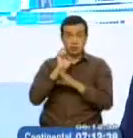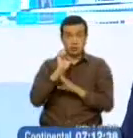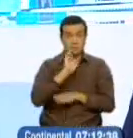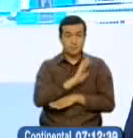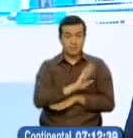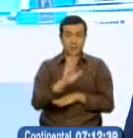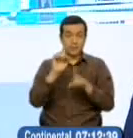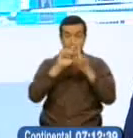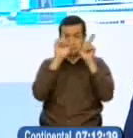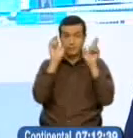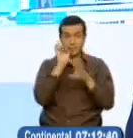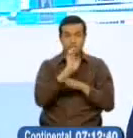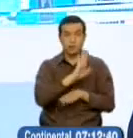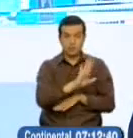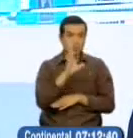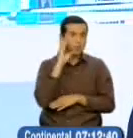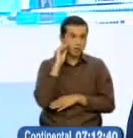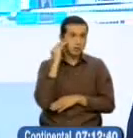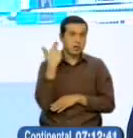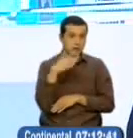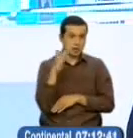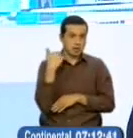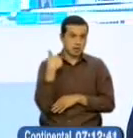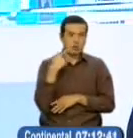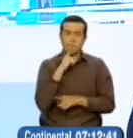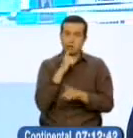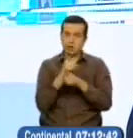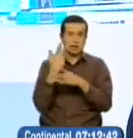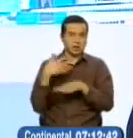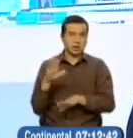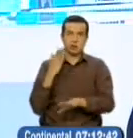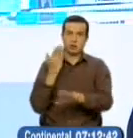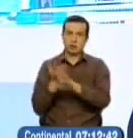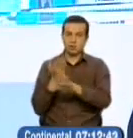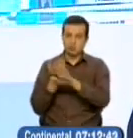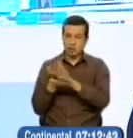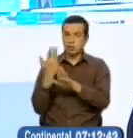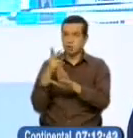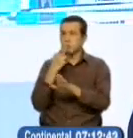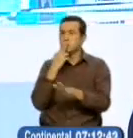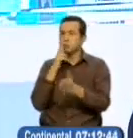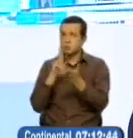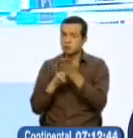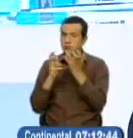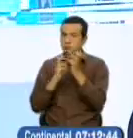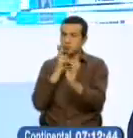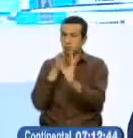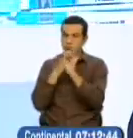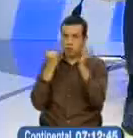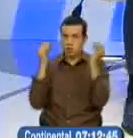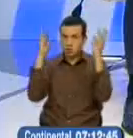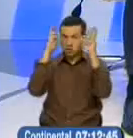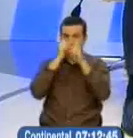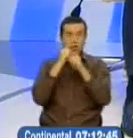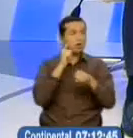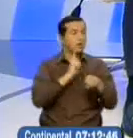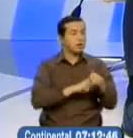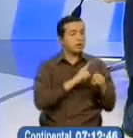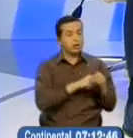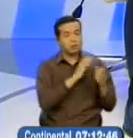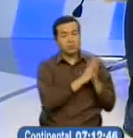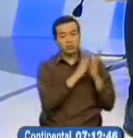que ya tienen experiencia en esto, que han presentado su carta de interés y asistirán esta noche al evento. ¿En qué tiempo, señor